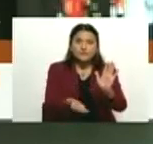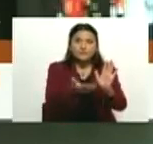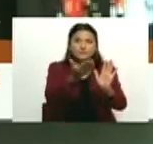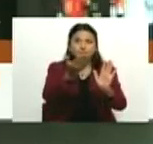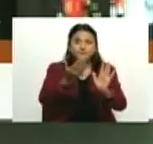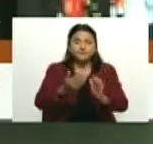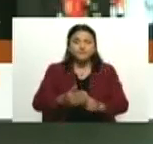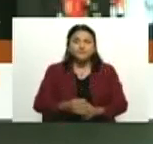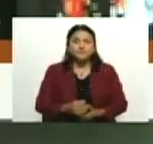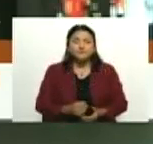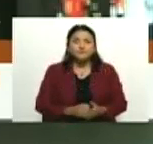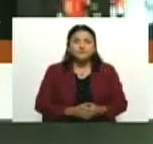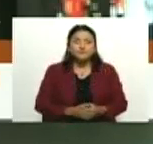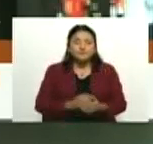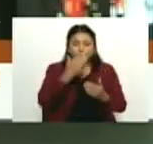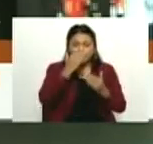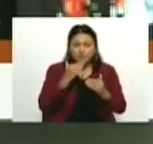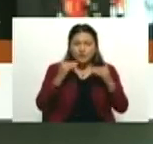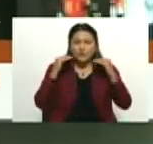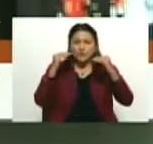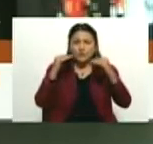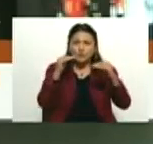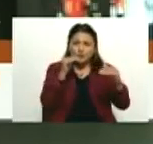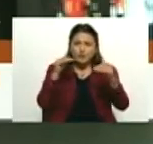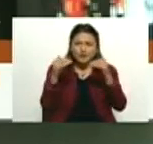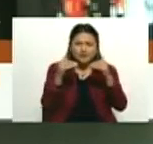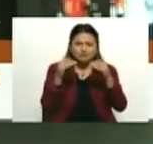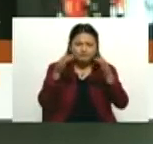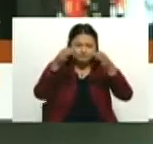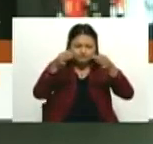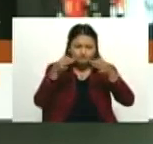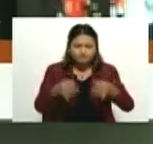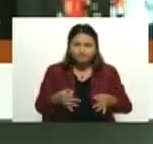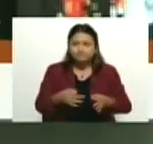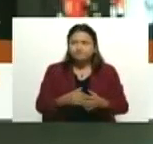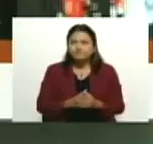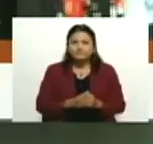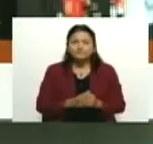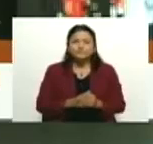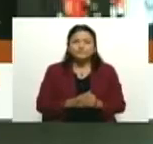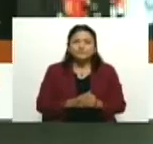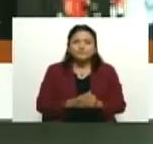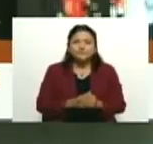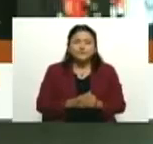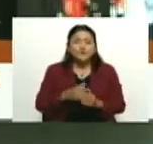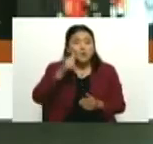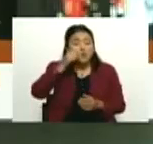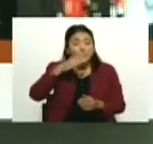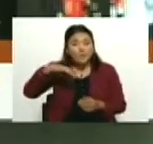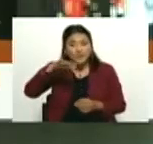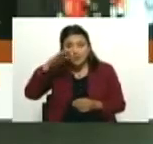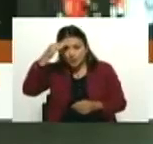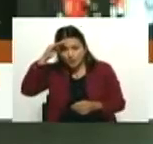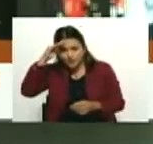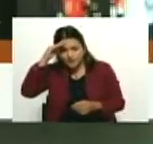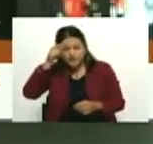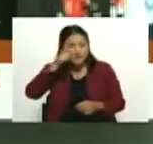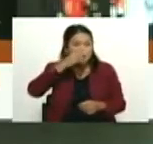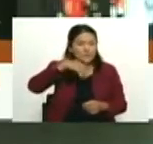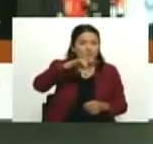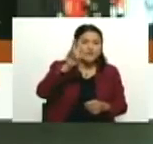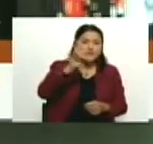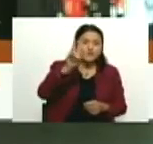Un gigante con una moral y una dignidad indoblegable, que son los pueblos de Cuba y los pueblos de